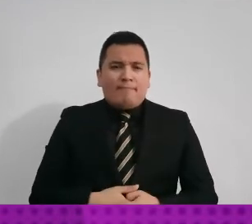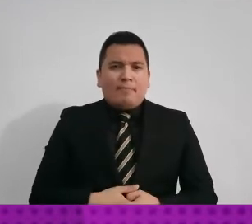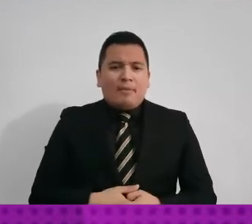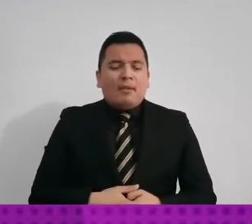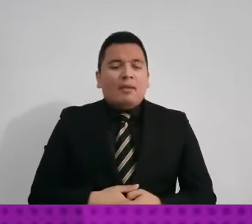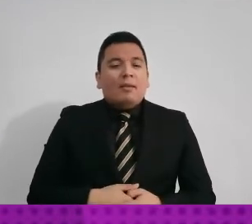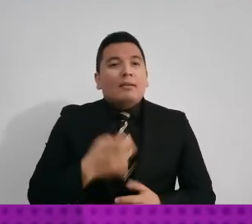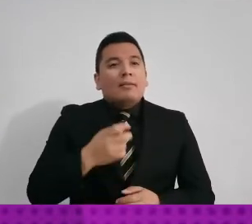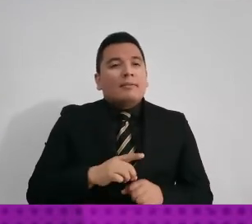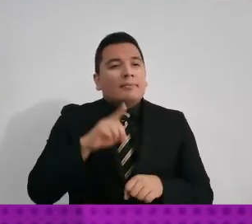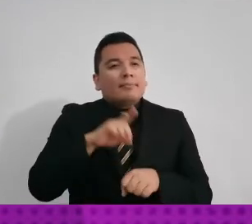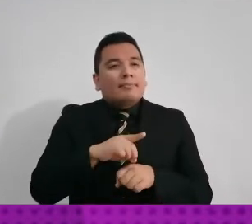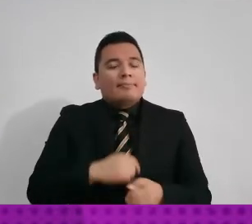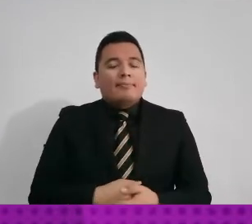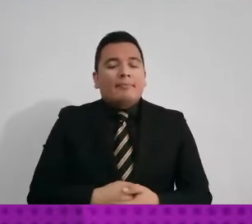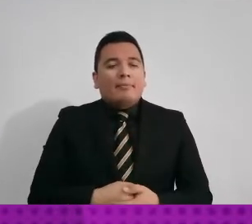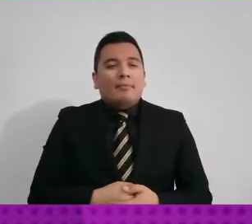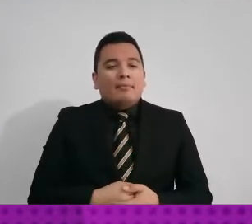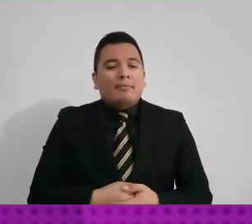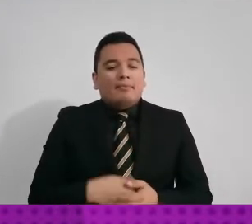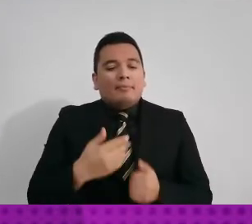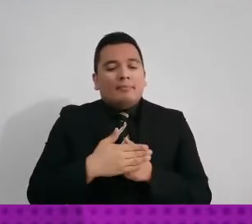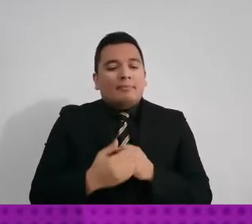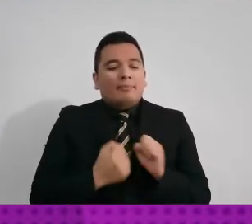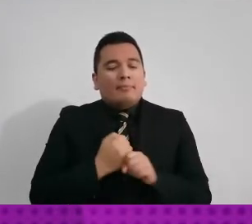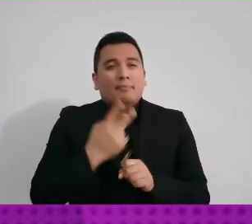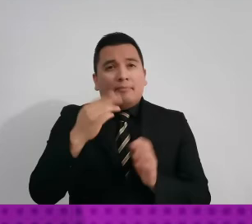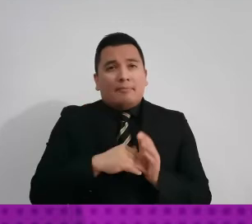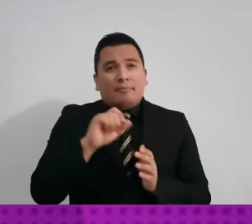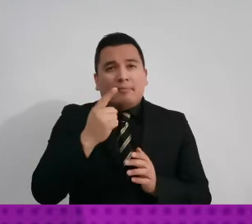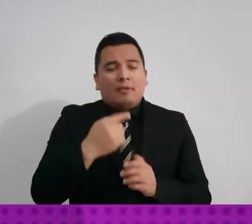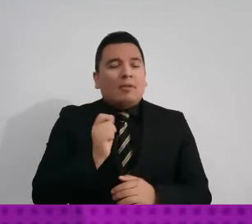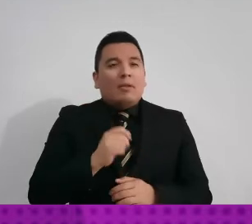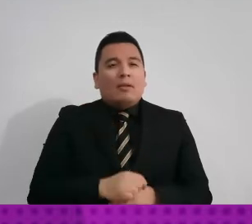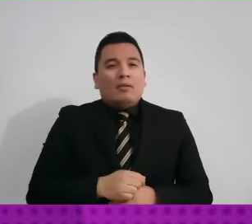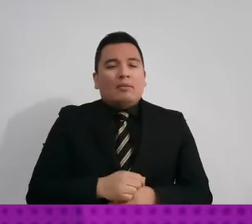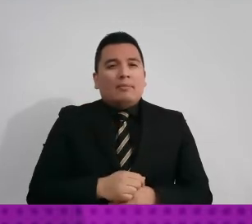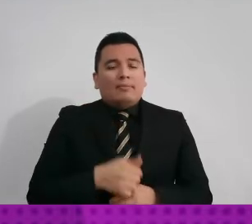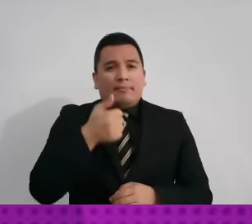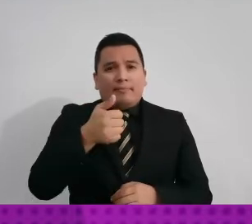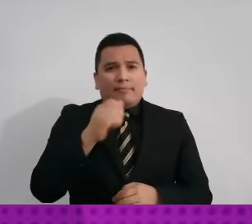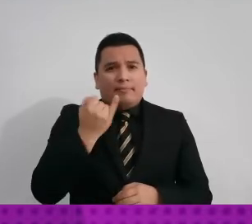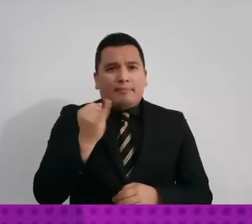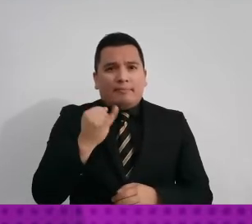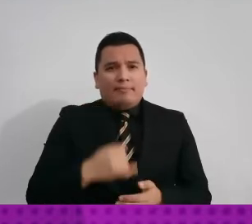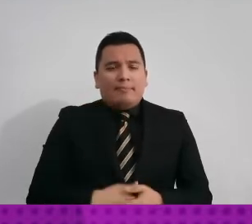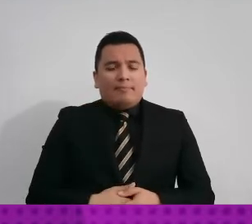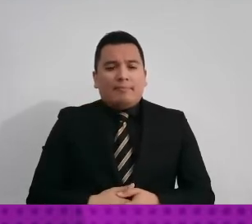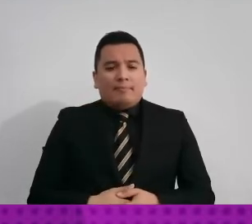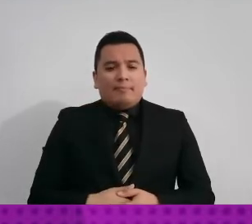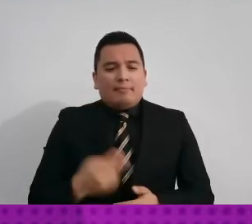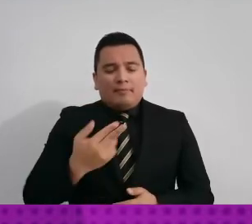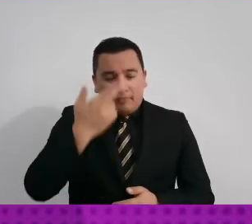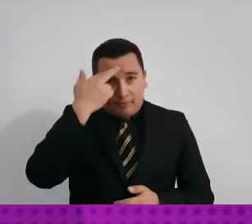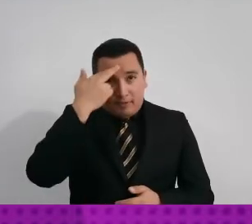señor secretario. Sí, el día de la jornada electoral del próximo año de 2021 será el día 6